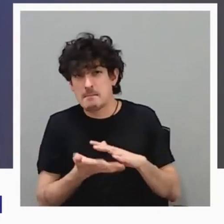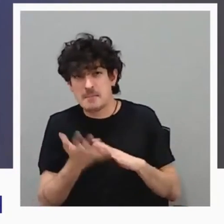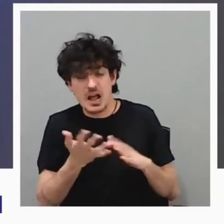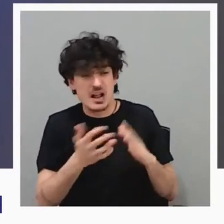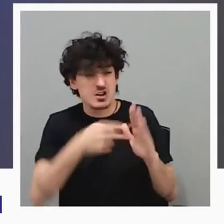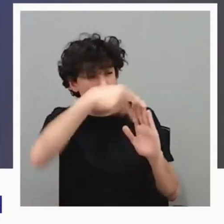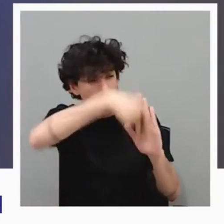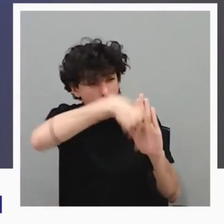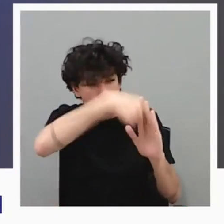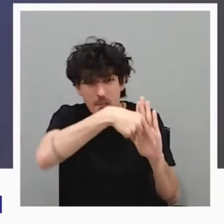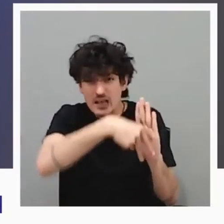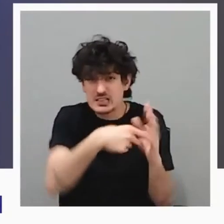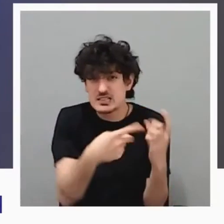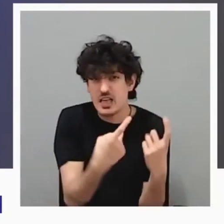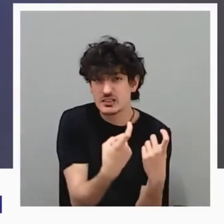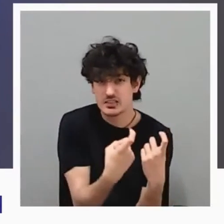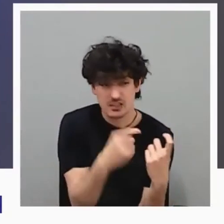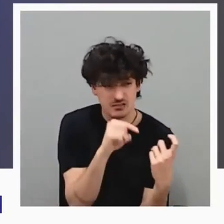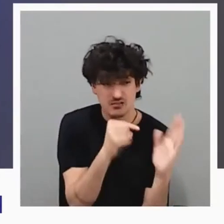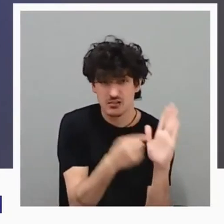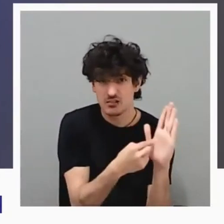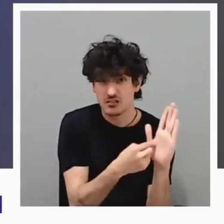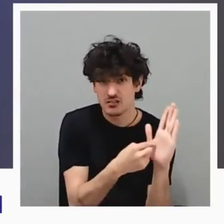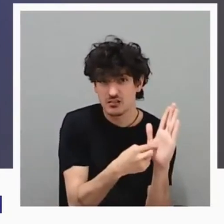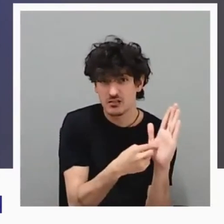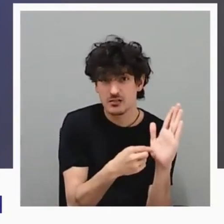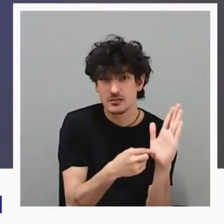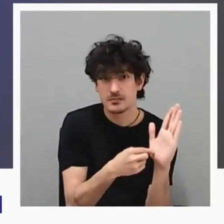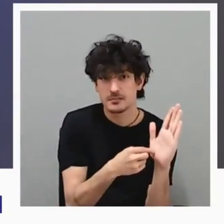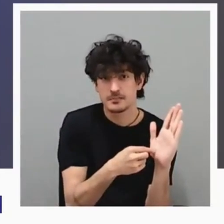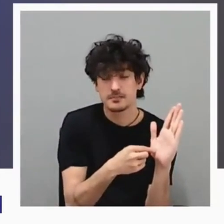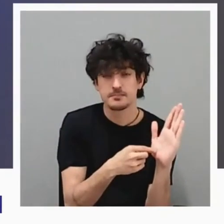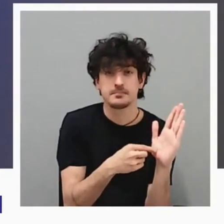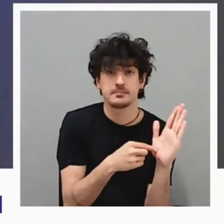necesarios en corsés difícilmente